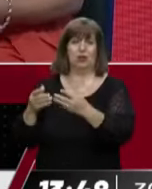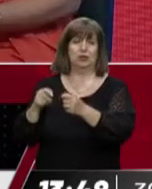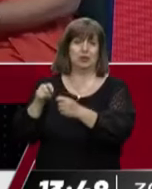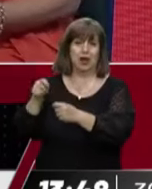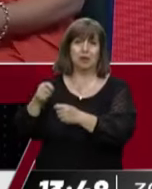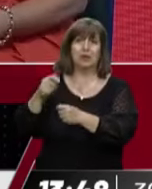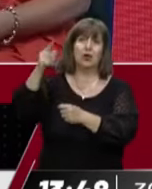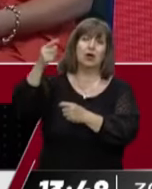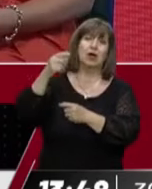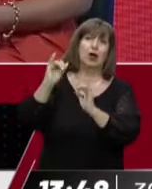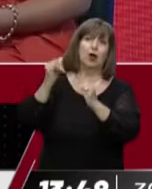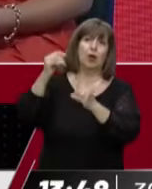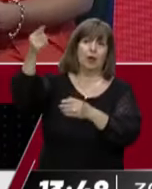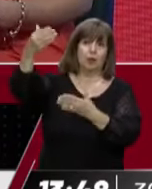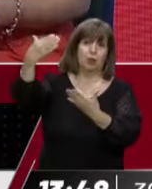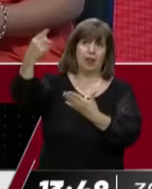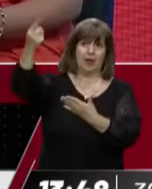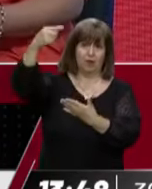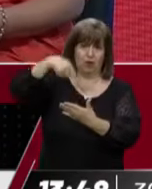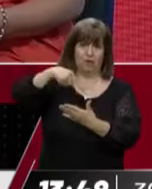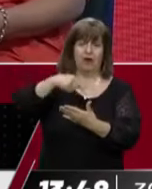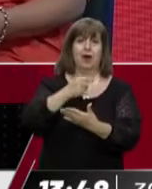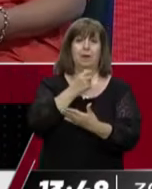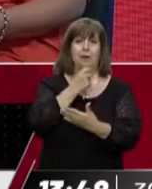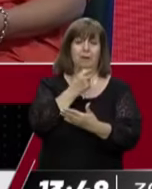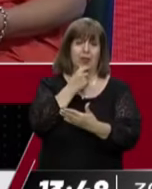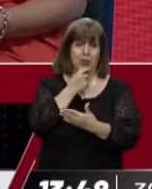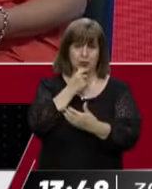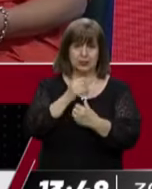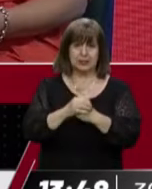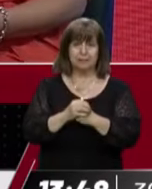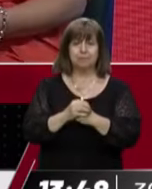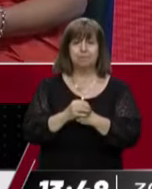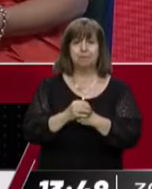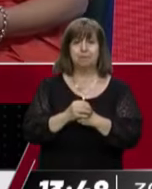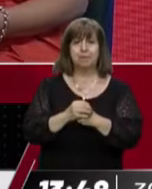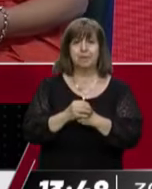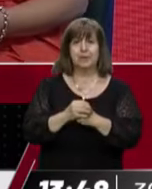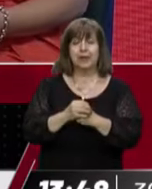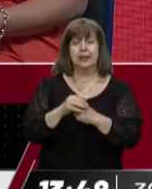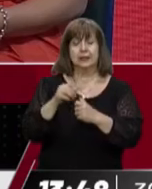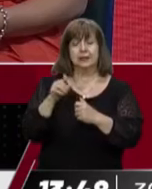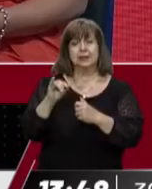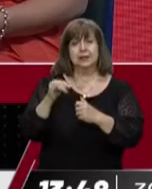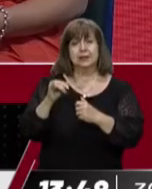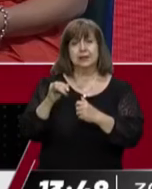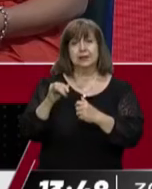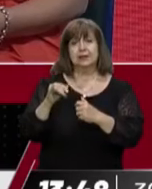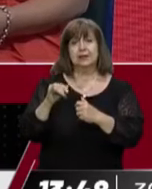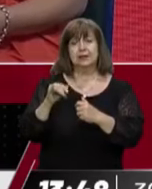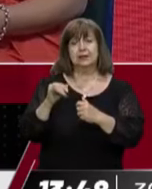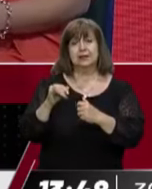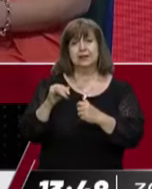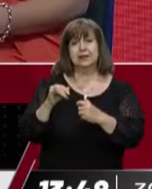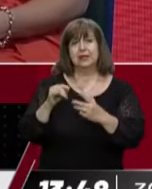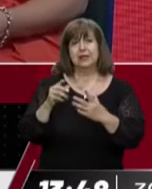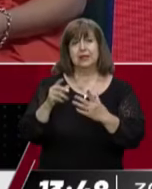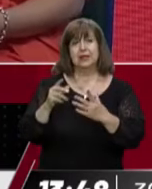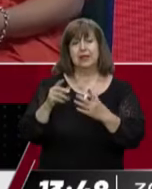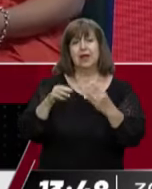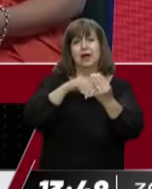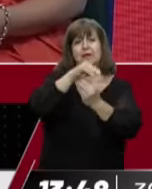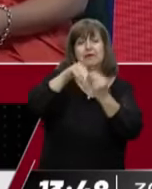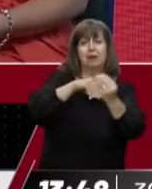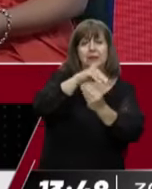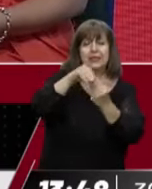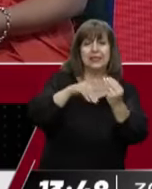y que este chico pueda regresar. Sí, creo que lo que más ha causado, si se quiere, ruido en el seno de la